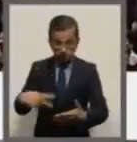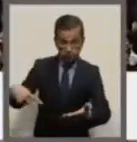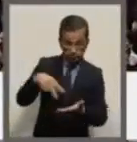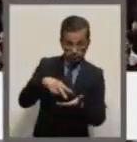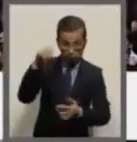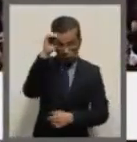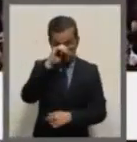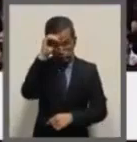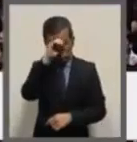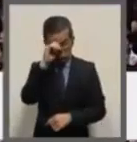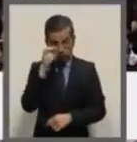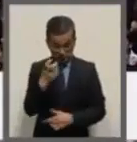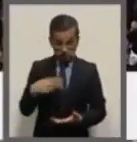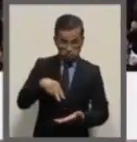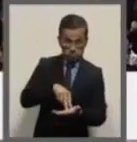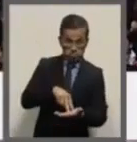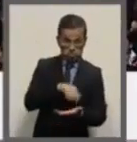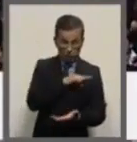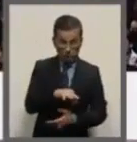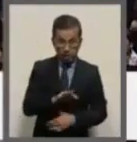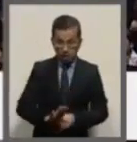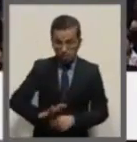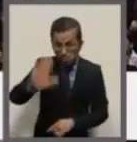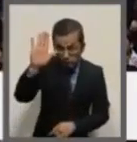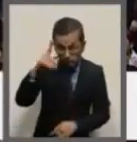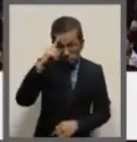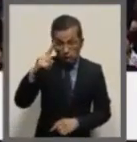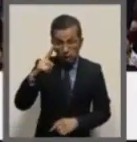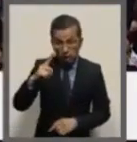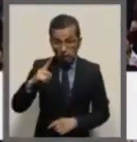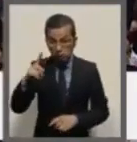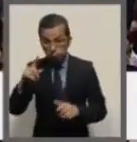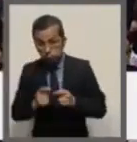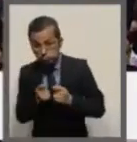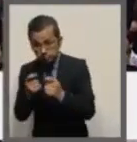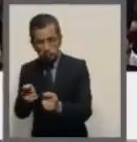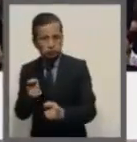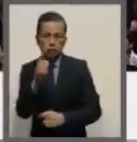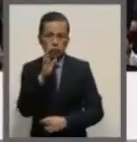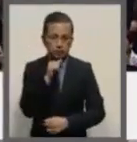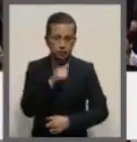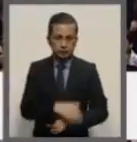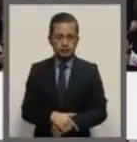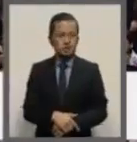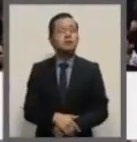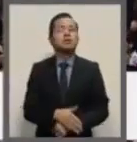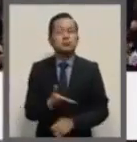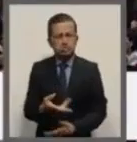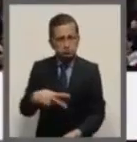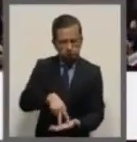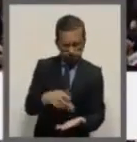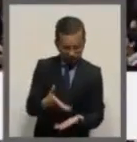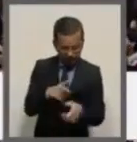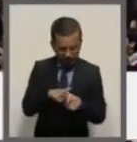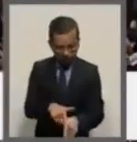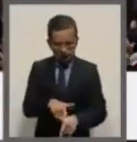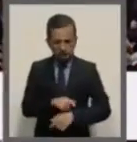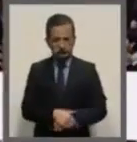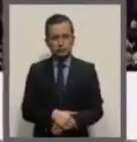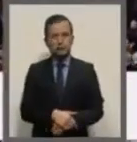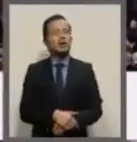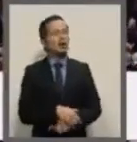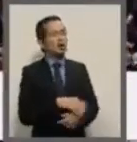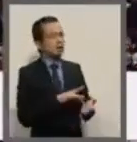posicionamientos no se reciben intervenciones. Proceda el orador.